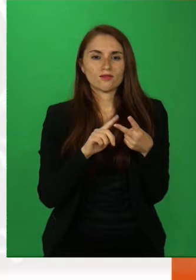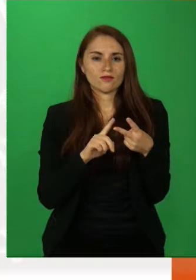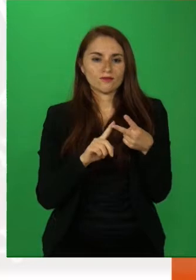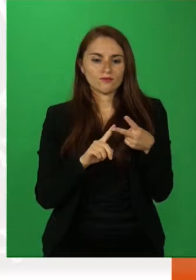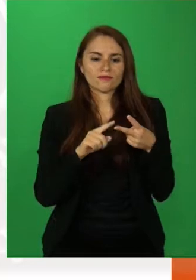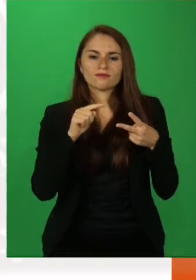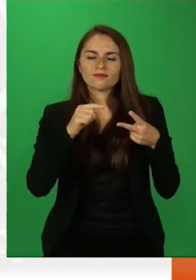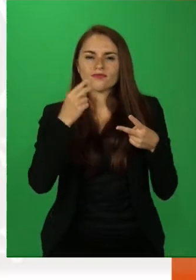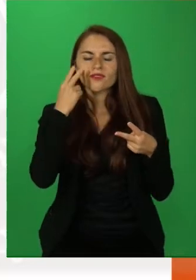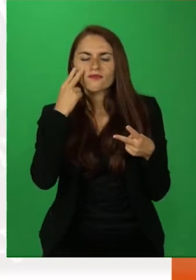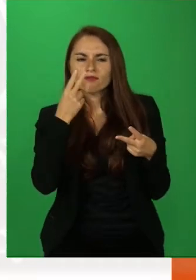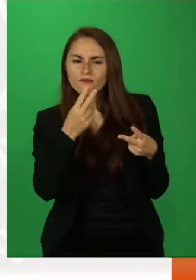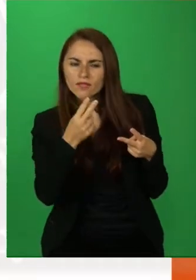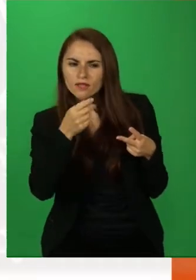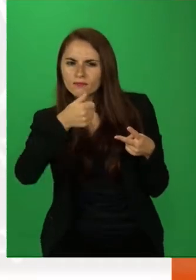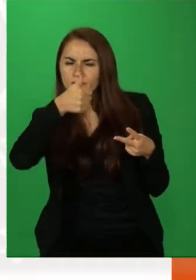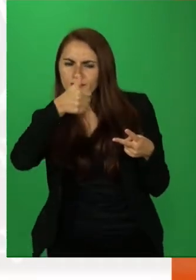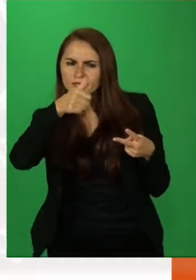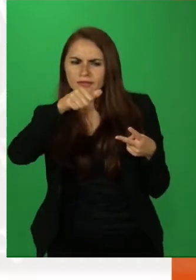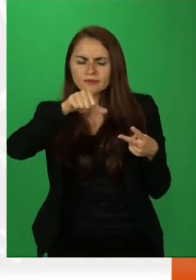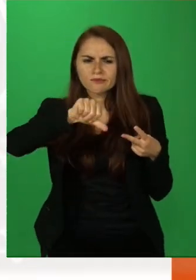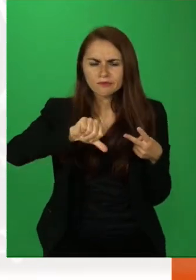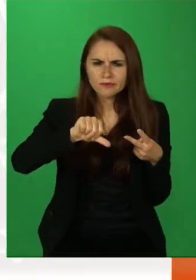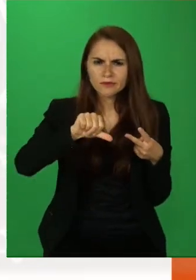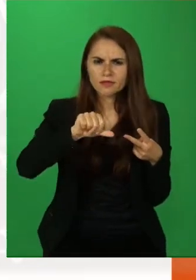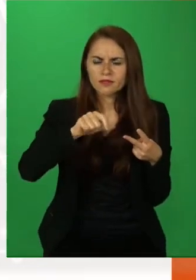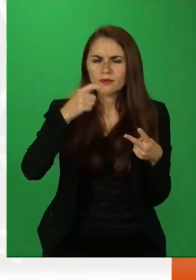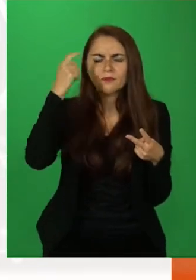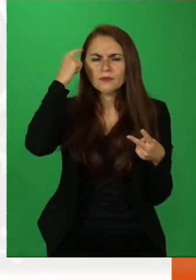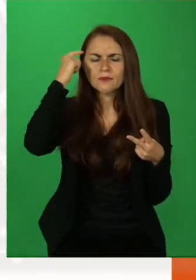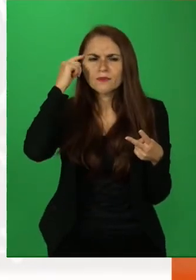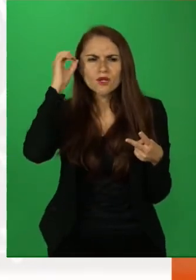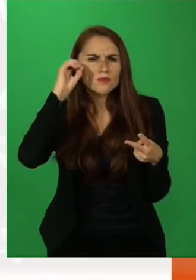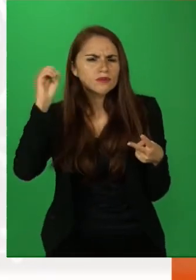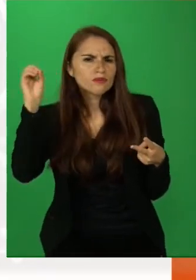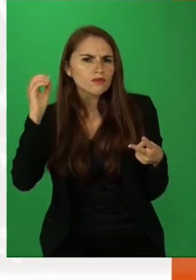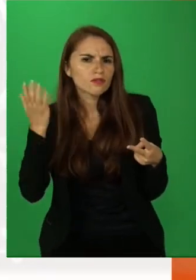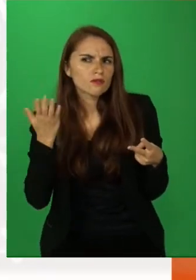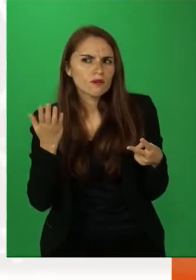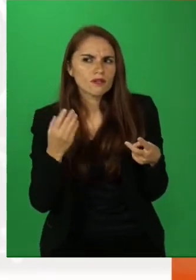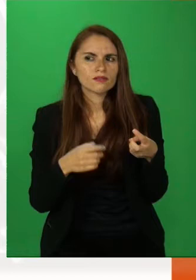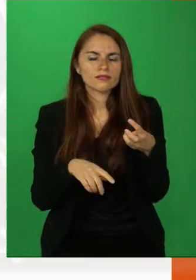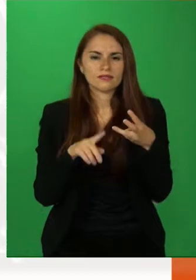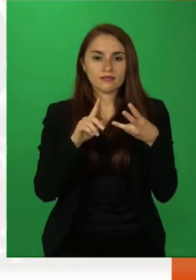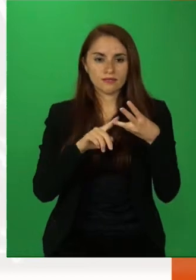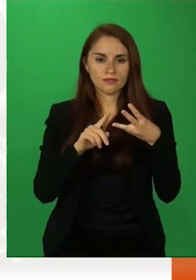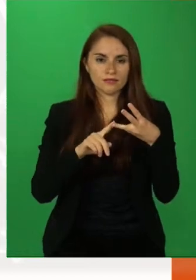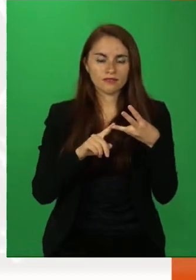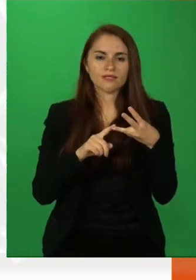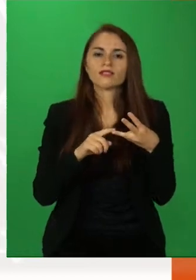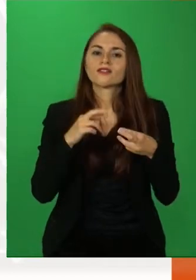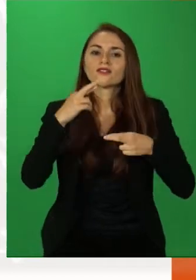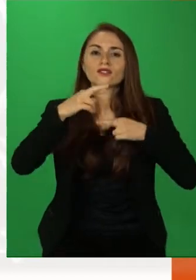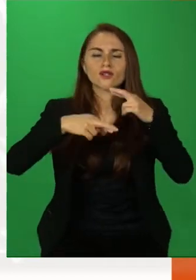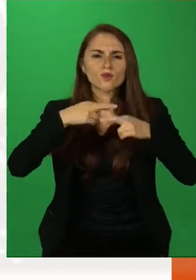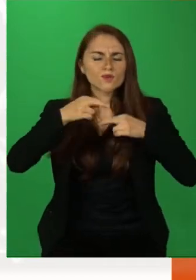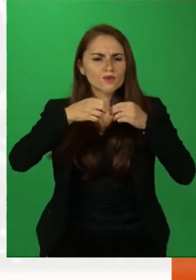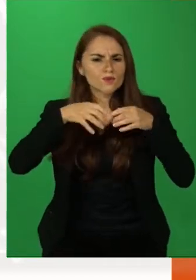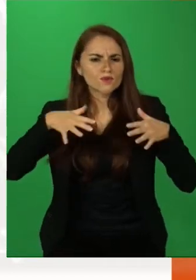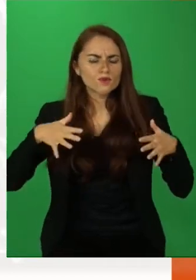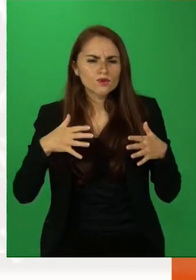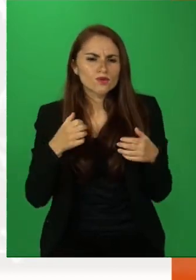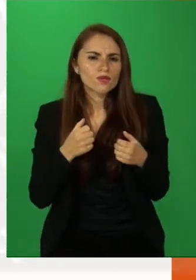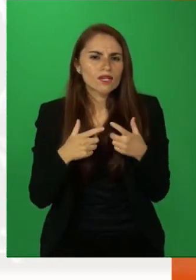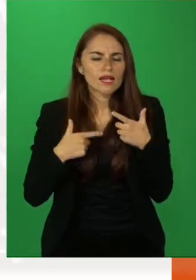la valoración positiva o negativa del emisor y los recursos expresivos muestran los sentimientos